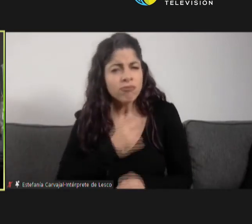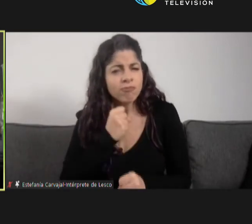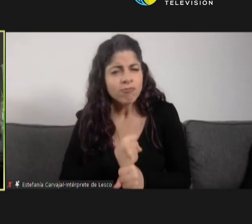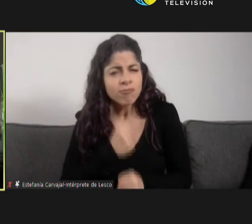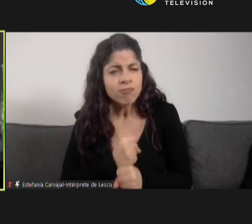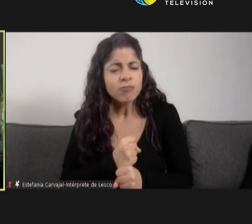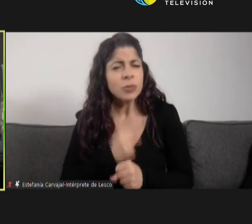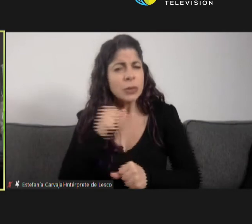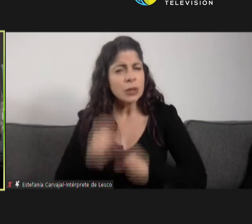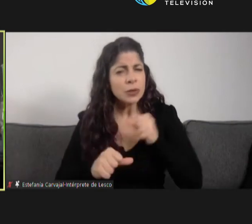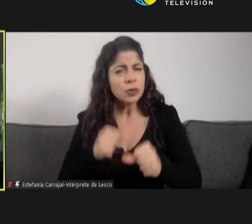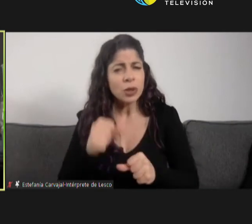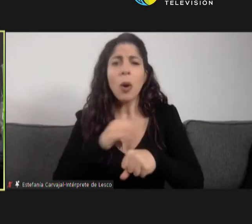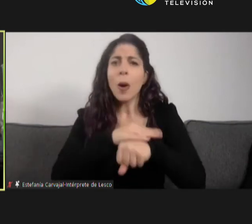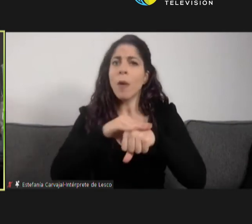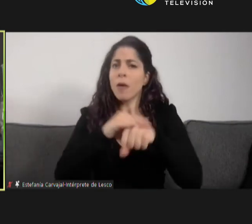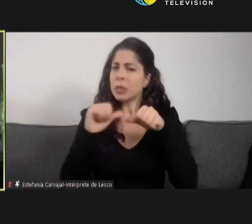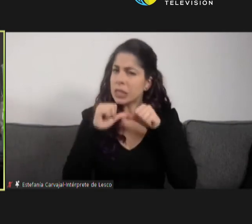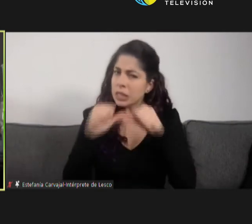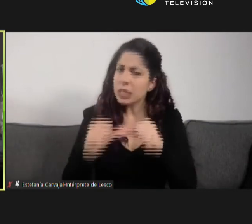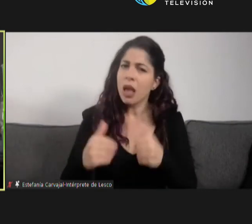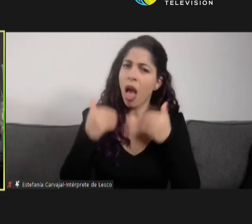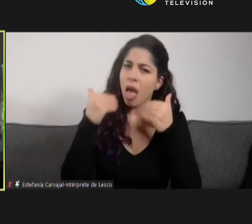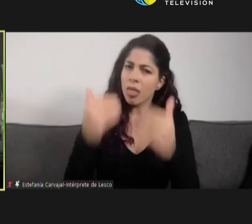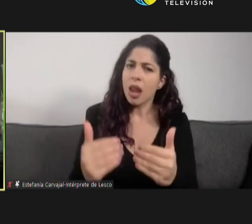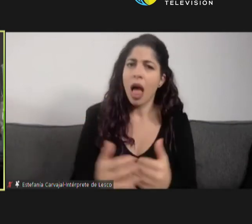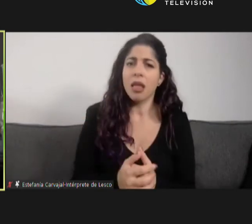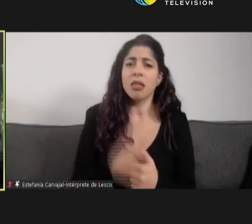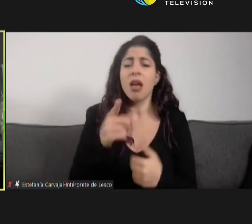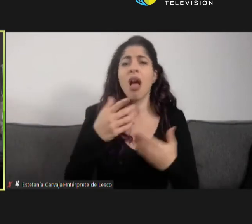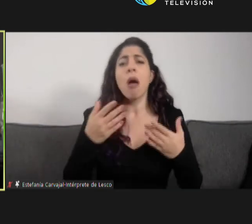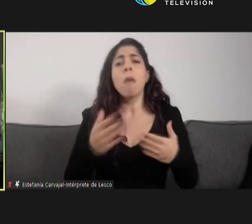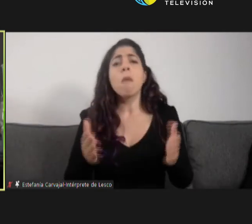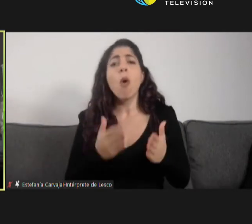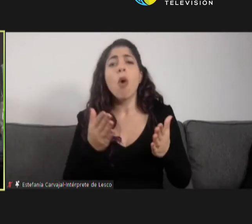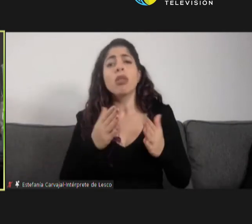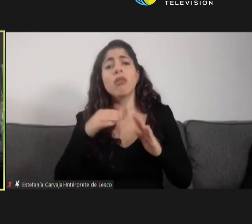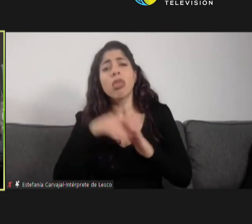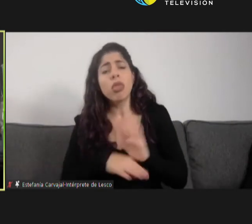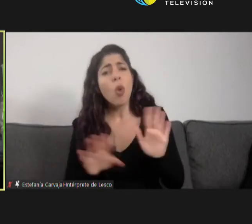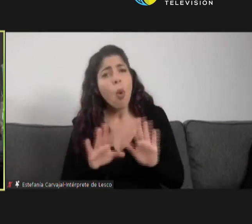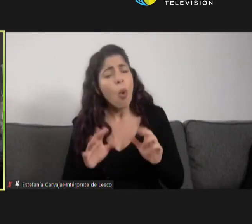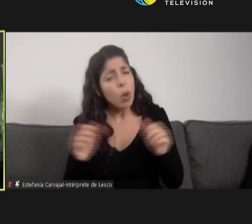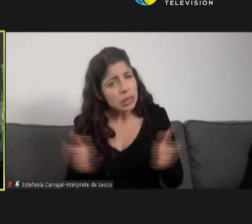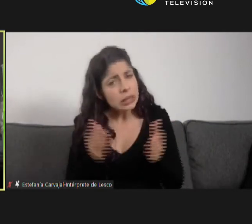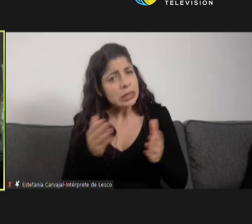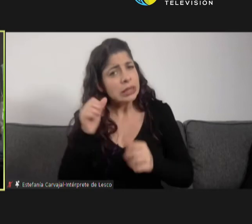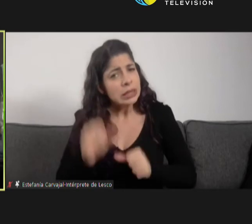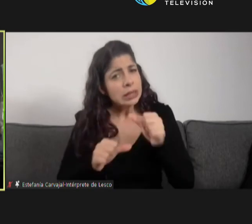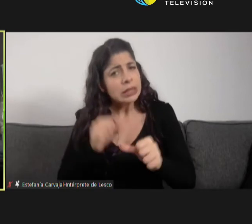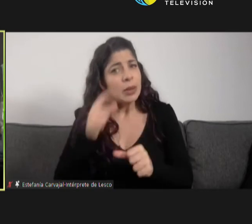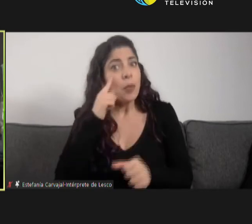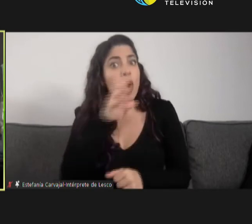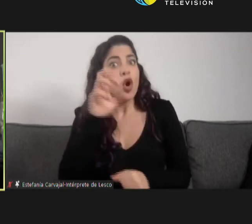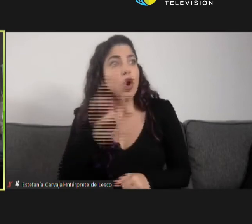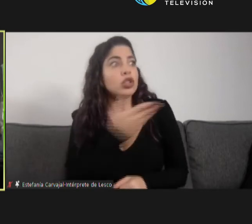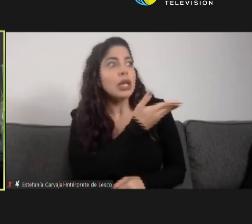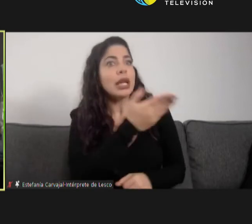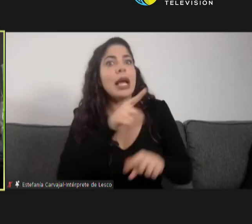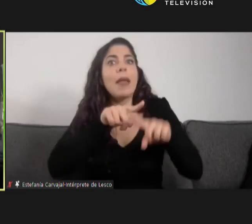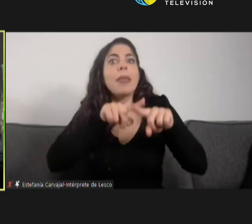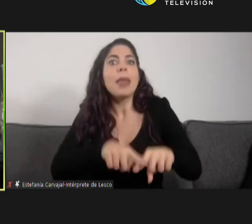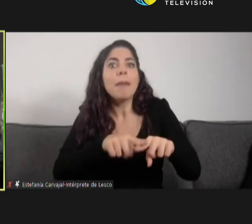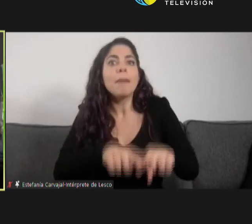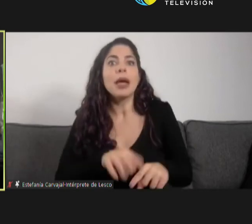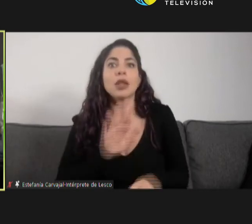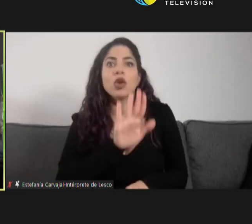empeño. Por favor, sigan adelante, no nos desmotivemos, sigamos adelante, que Costa Rica depende del trabajo de todos